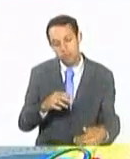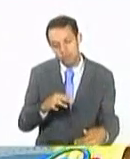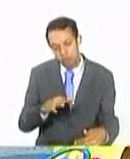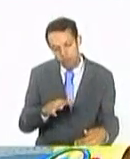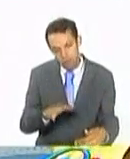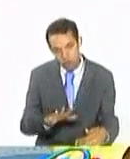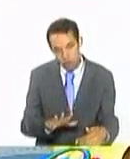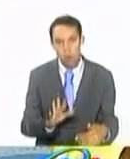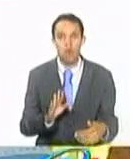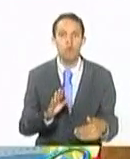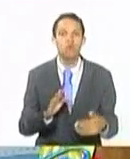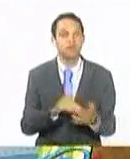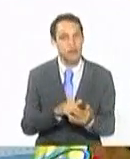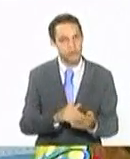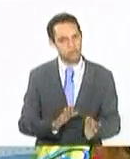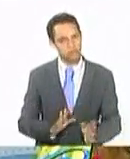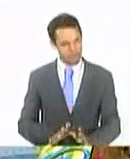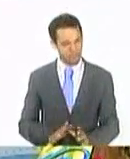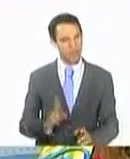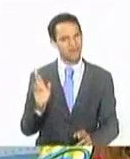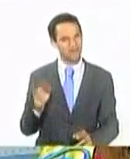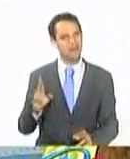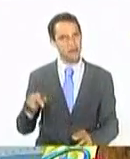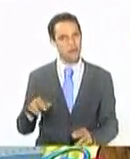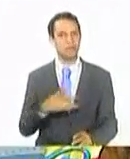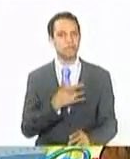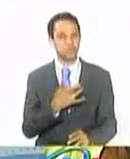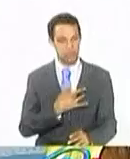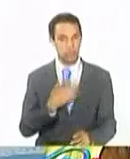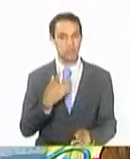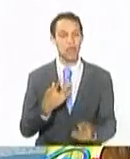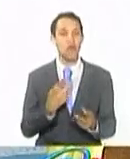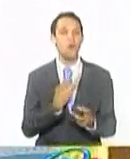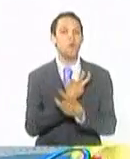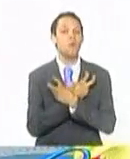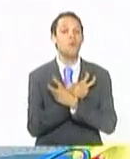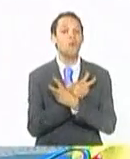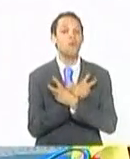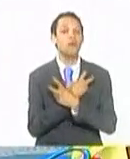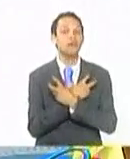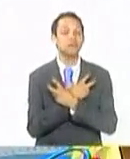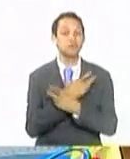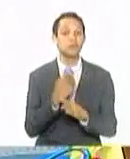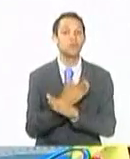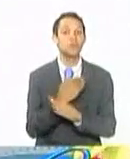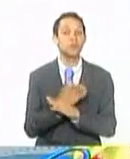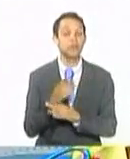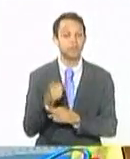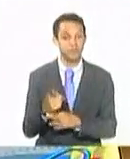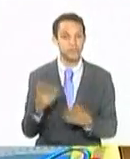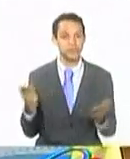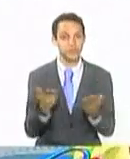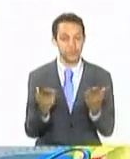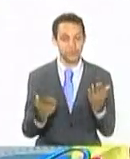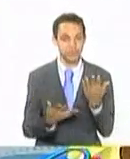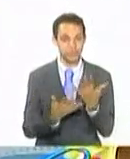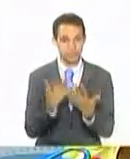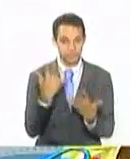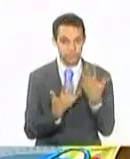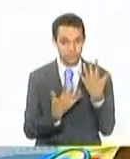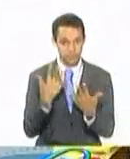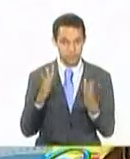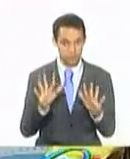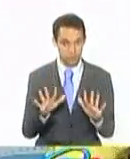articulaciones van aflojando y generalmente el dolor de estas articulaciones son en estas en este